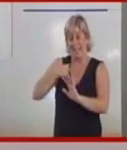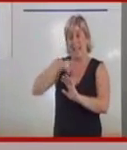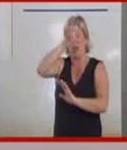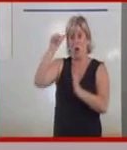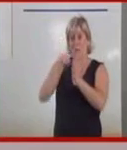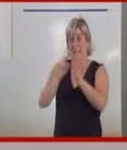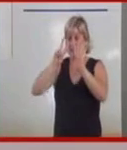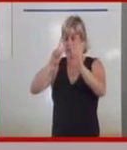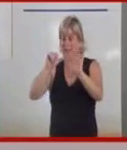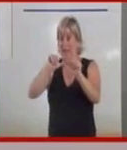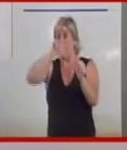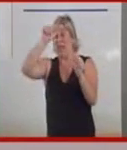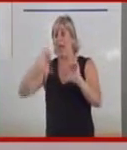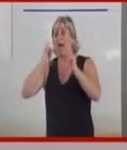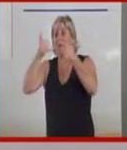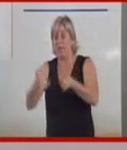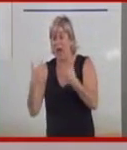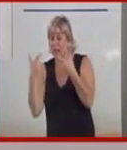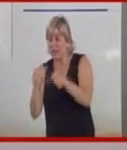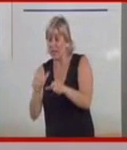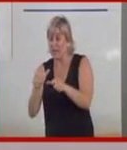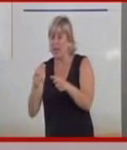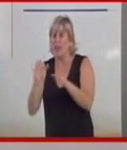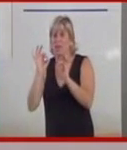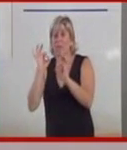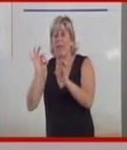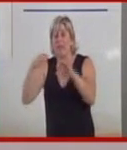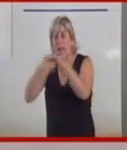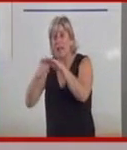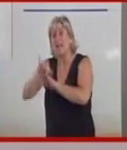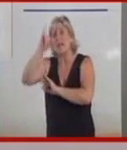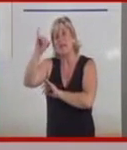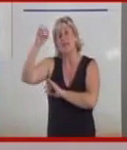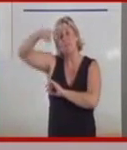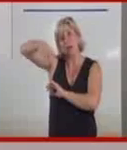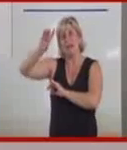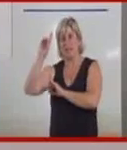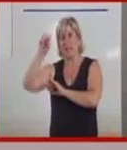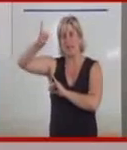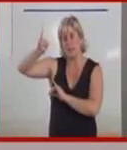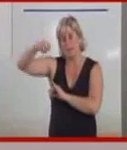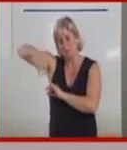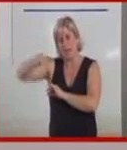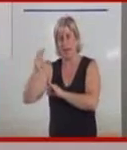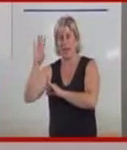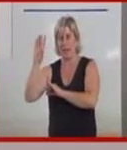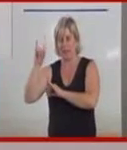empresa, dentro de Tecnosite, dirige los departamentos de accesibilidad, de I+D+I y de estudios e investigación